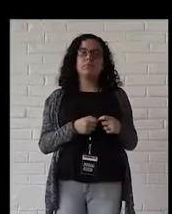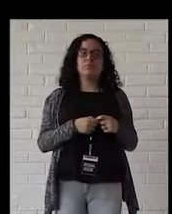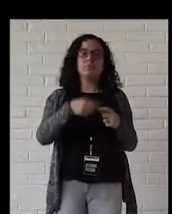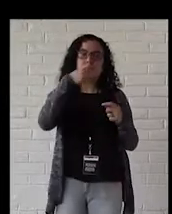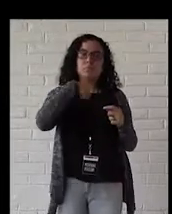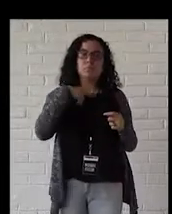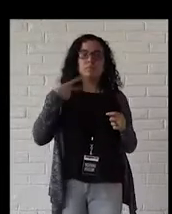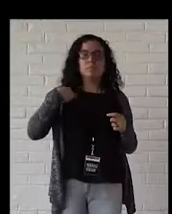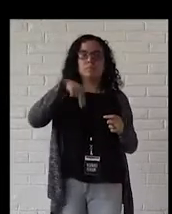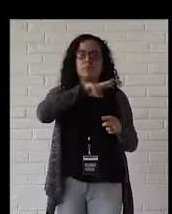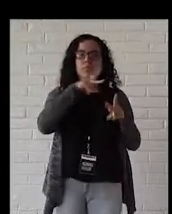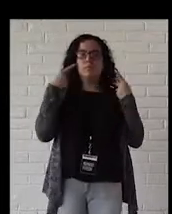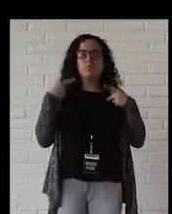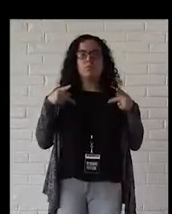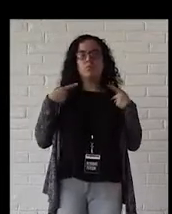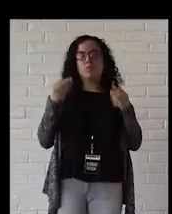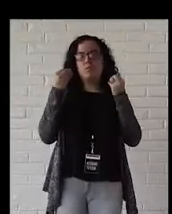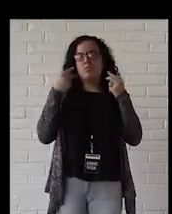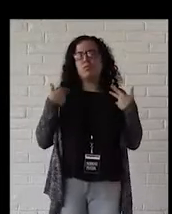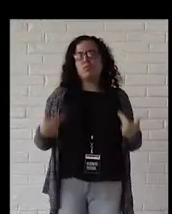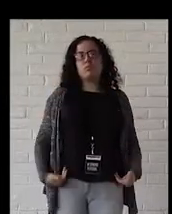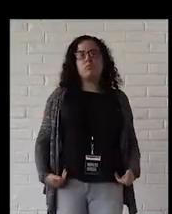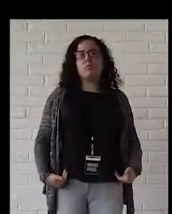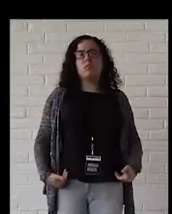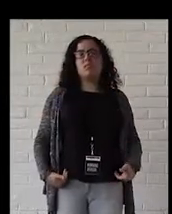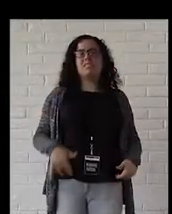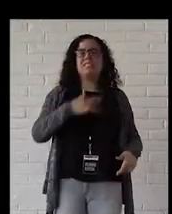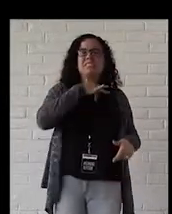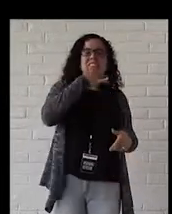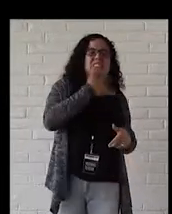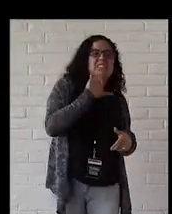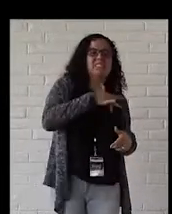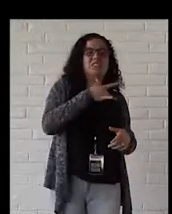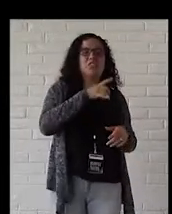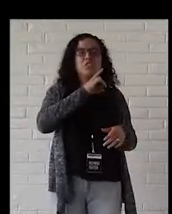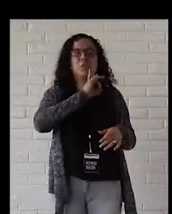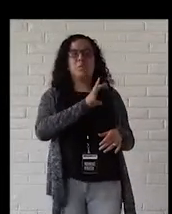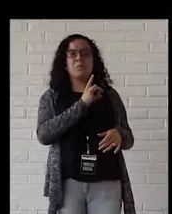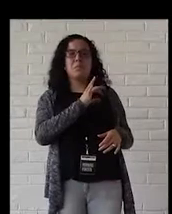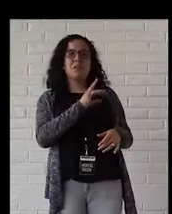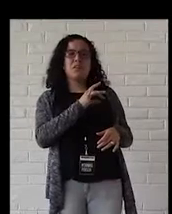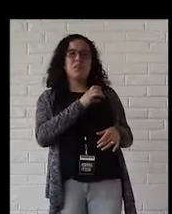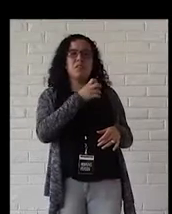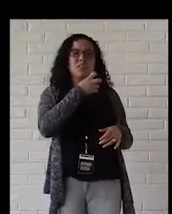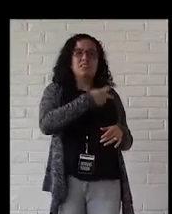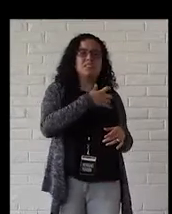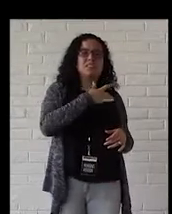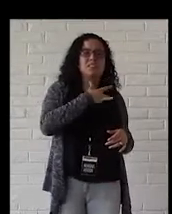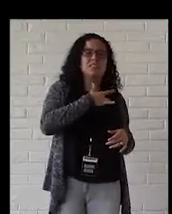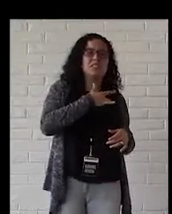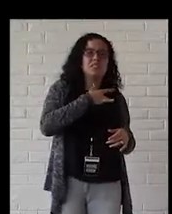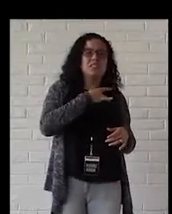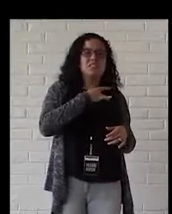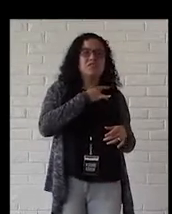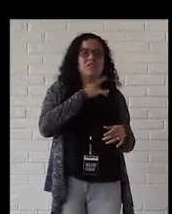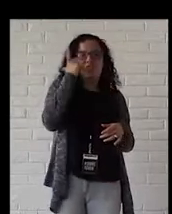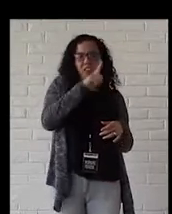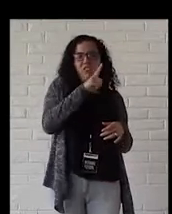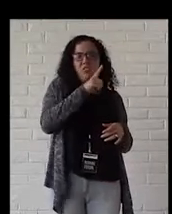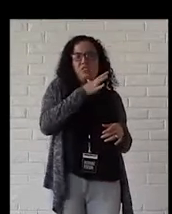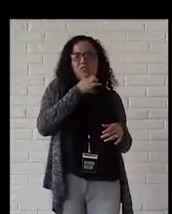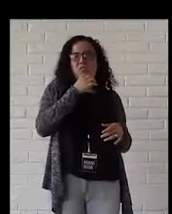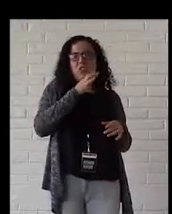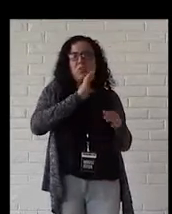creo que ya a muchos seres humanos, no nos gusta sentir dolor o miedo, o estos sentimientos un poco más incómodos, que es como